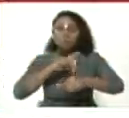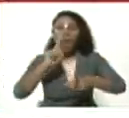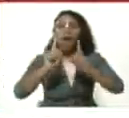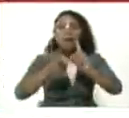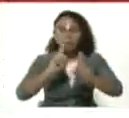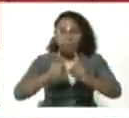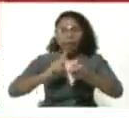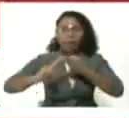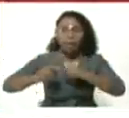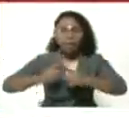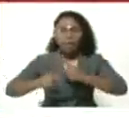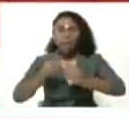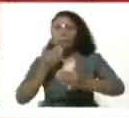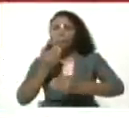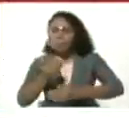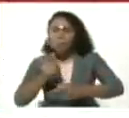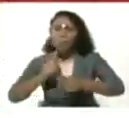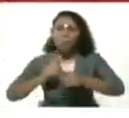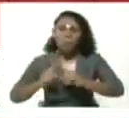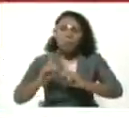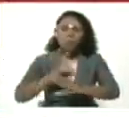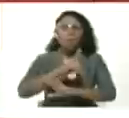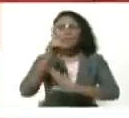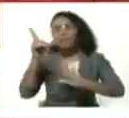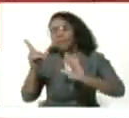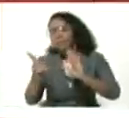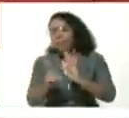cosas. Por el hecho diplomático.